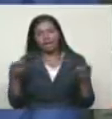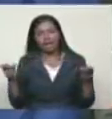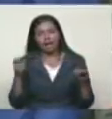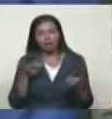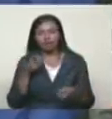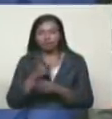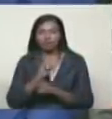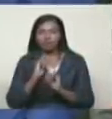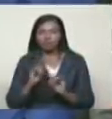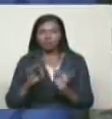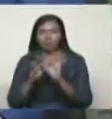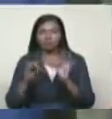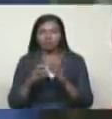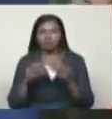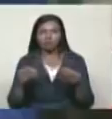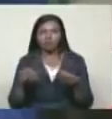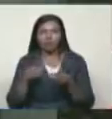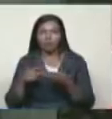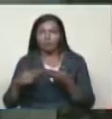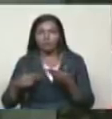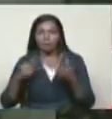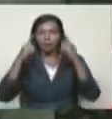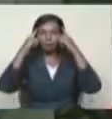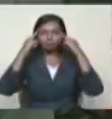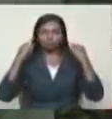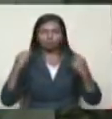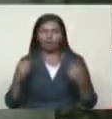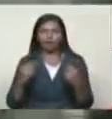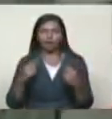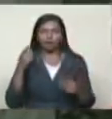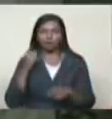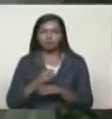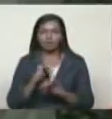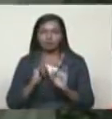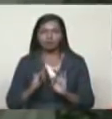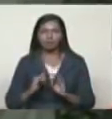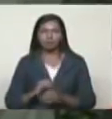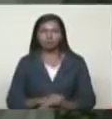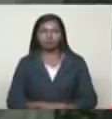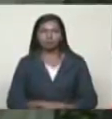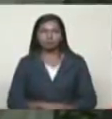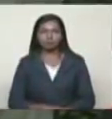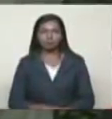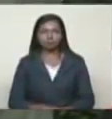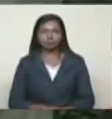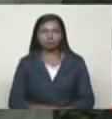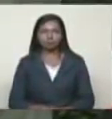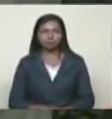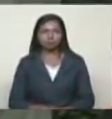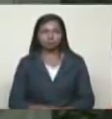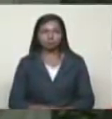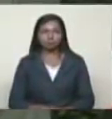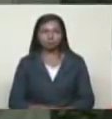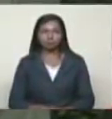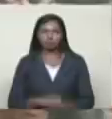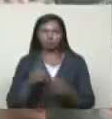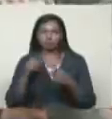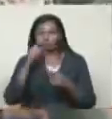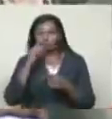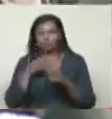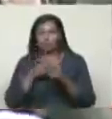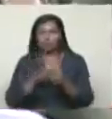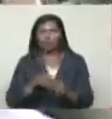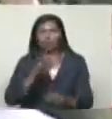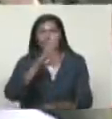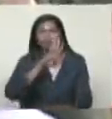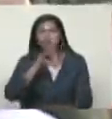oficiales superiores, las tropas profesionales y oficiales subalternos. Gregorio Ricoberto Betancur, comandante del comando de zona número 42